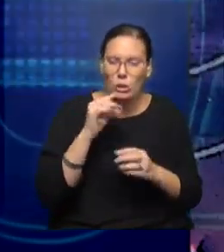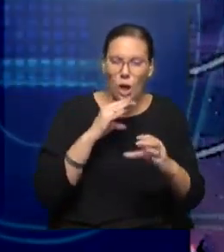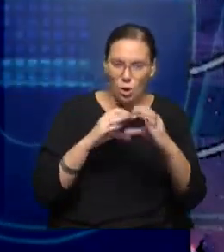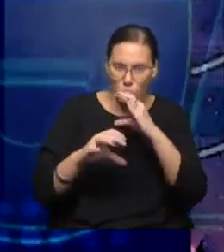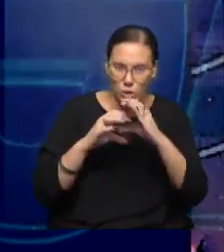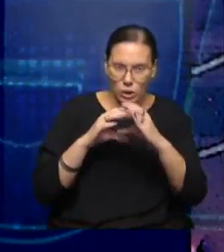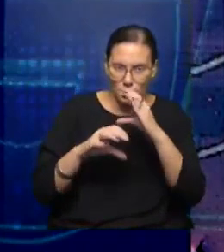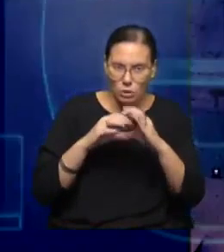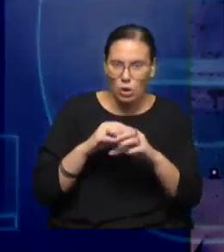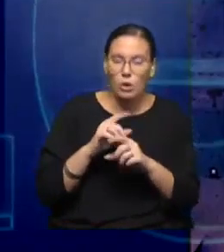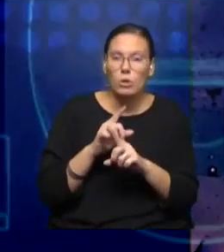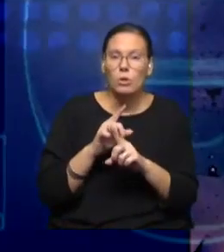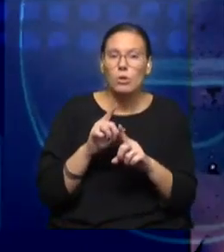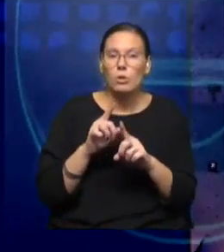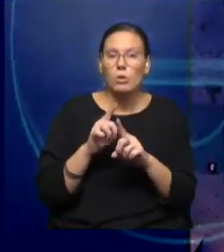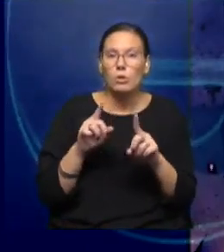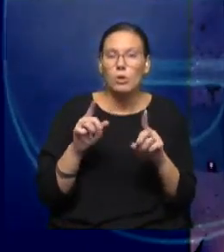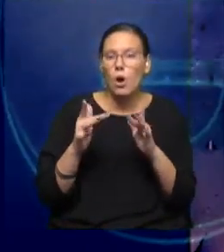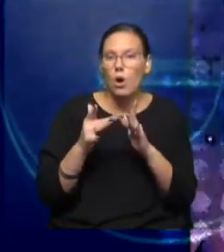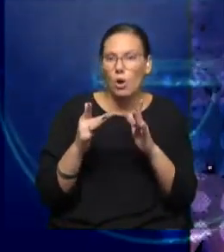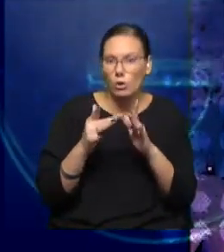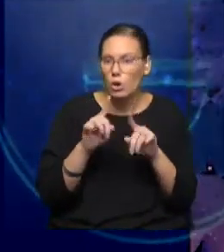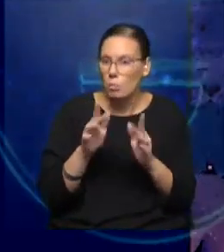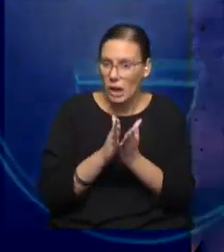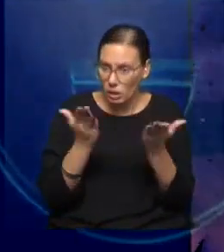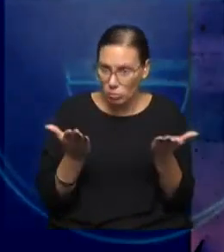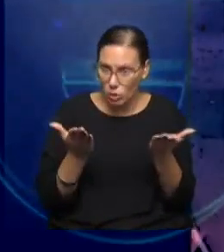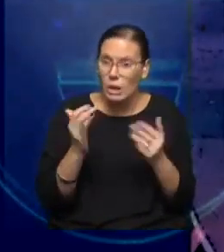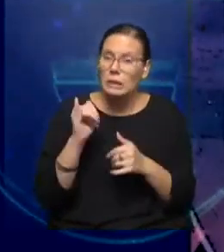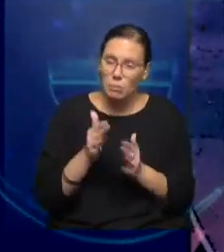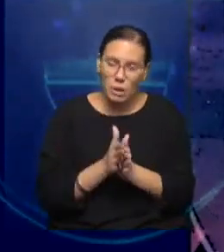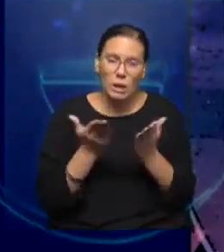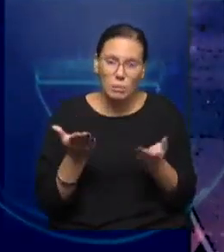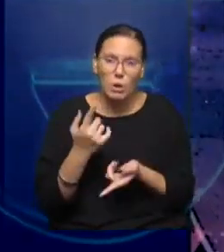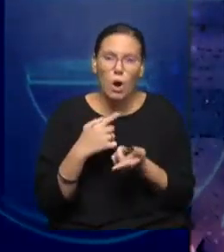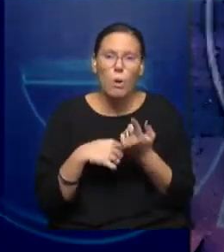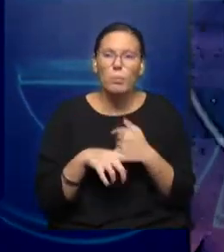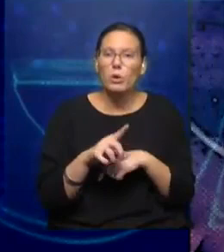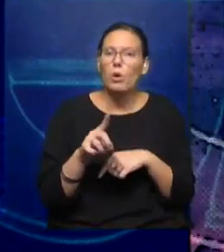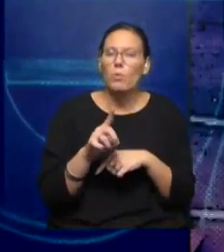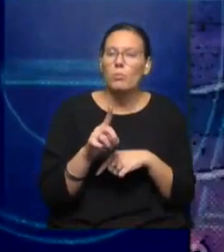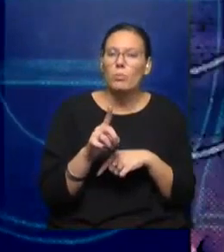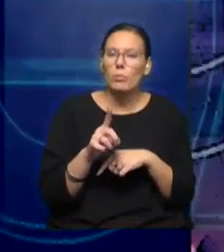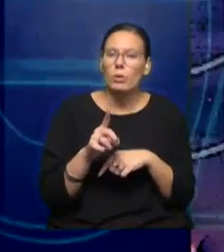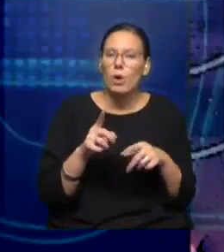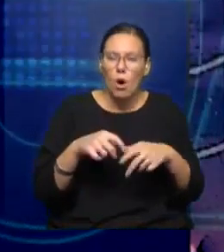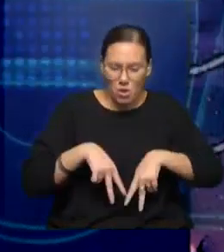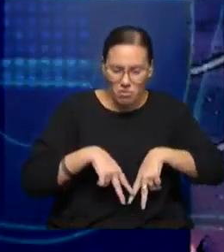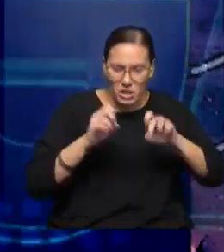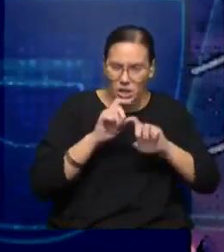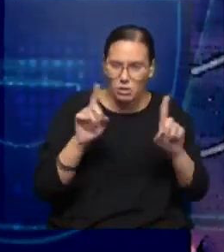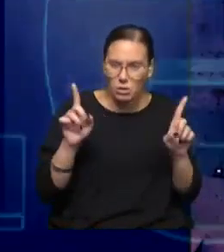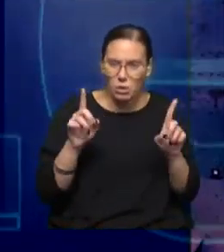con él no fue digamos una un contacto periodístico Sí para el libro digo pero pero no para la etapa de investigación